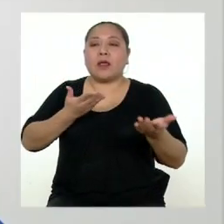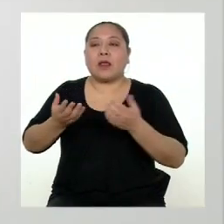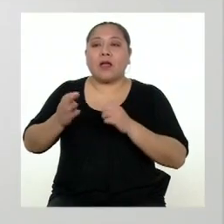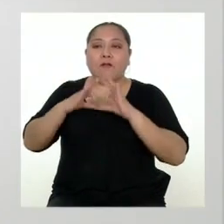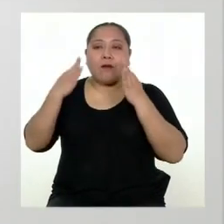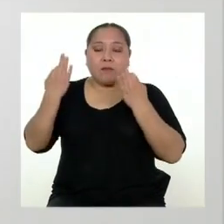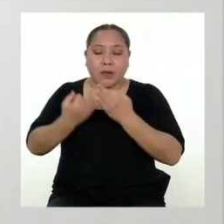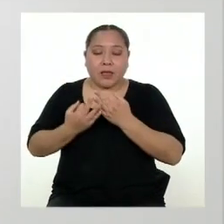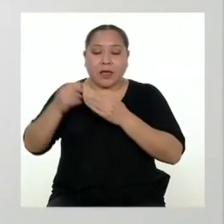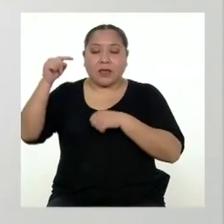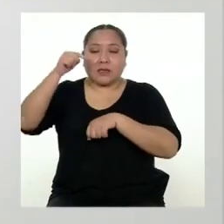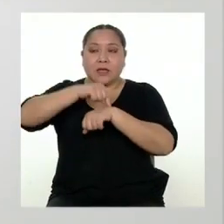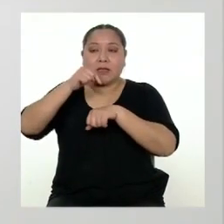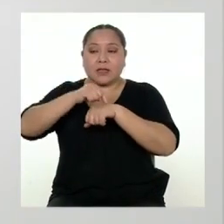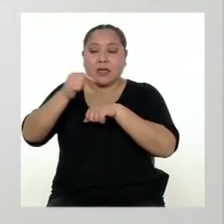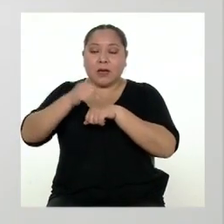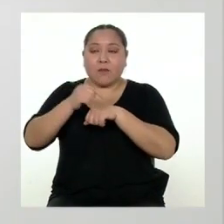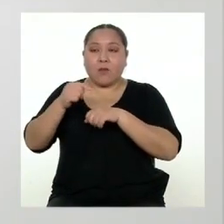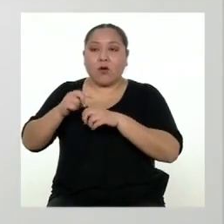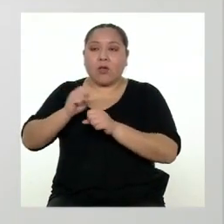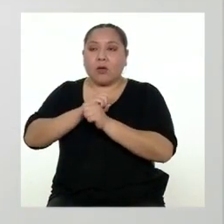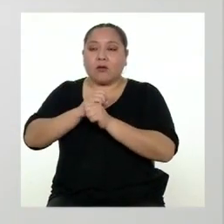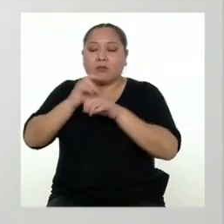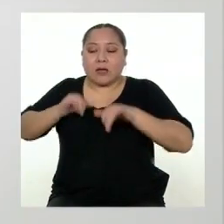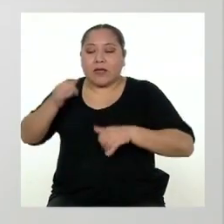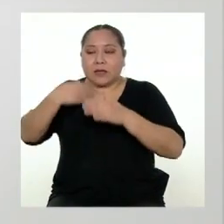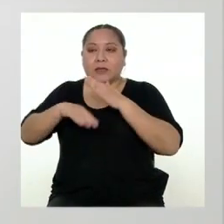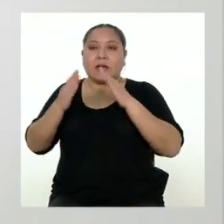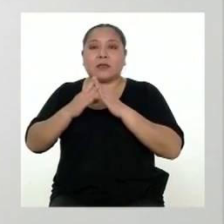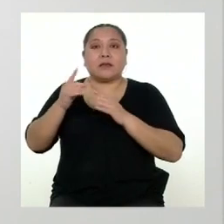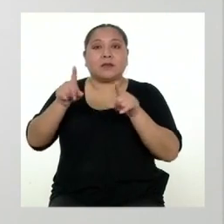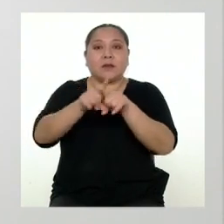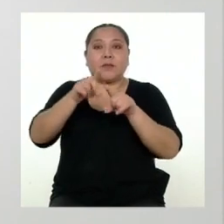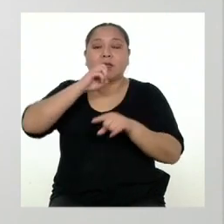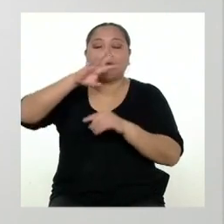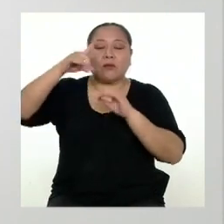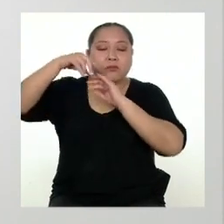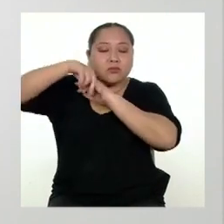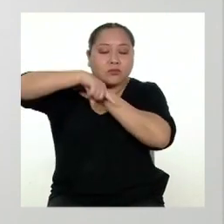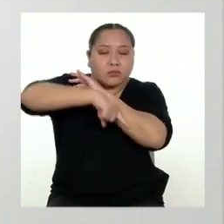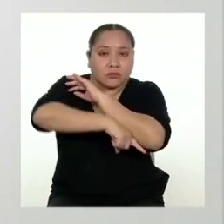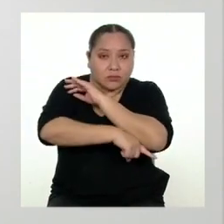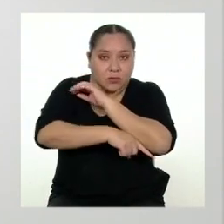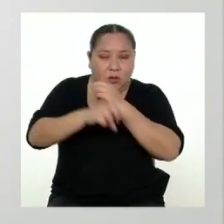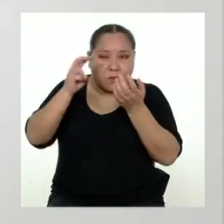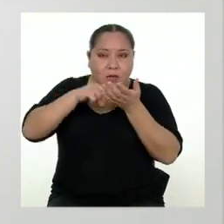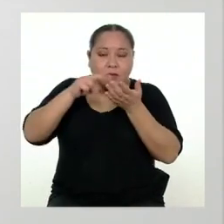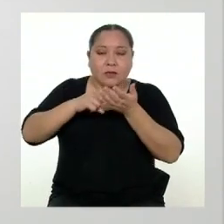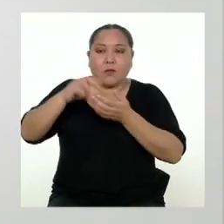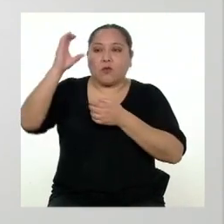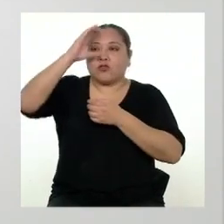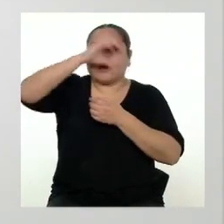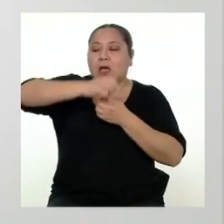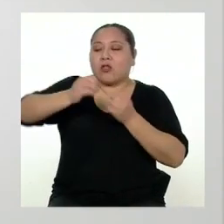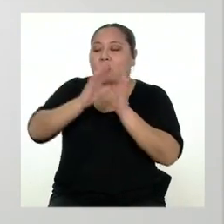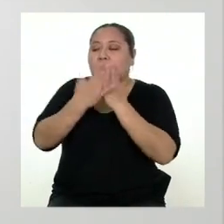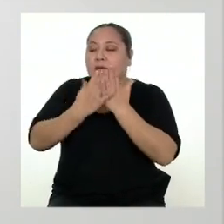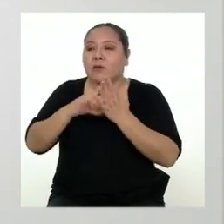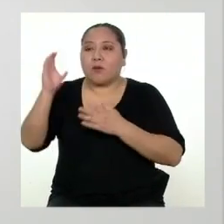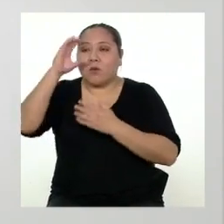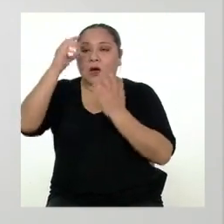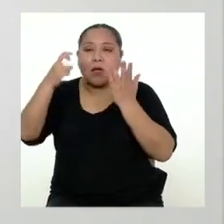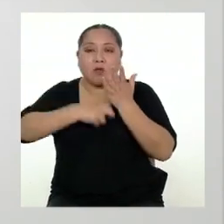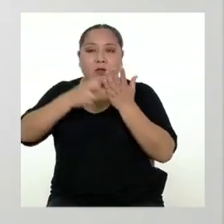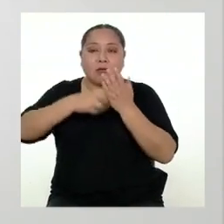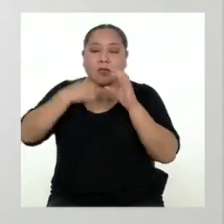Muy bien. Igual les recomiendo que para profundizar más, debemos recopilar información buscando en libros, revistas,